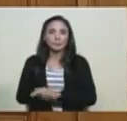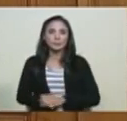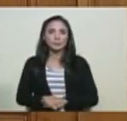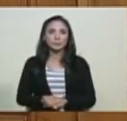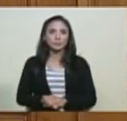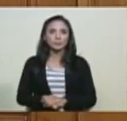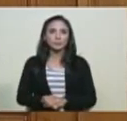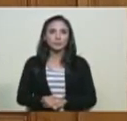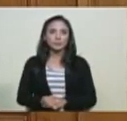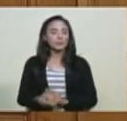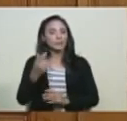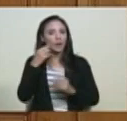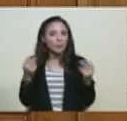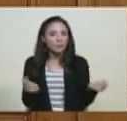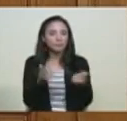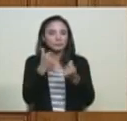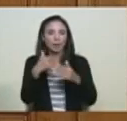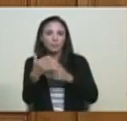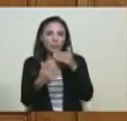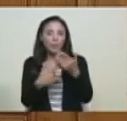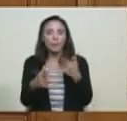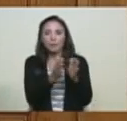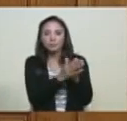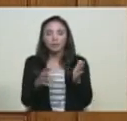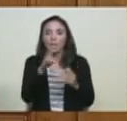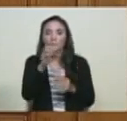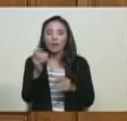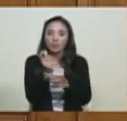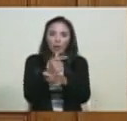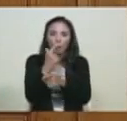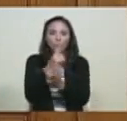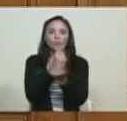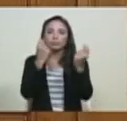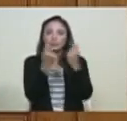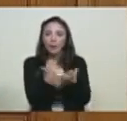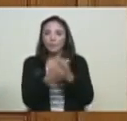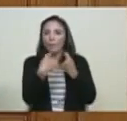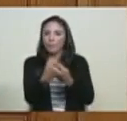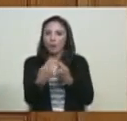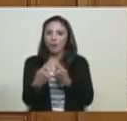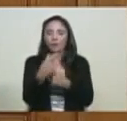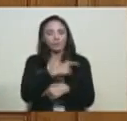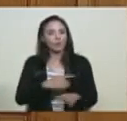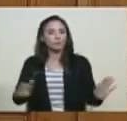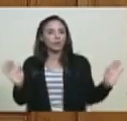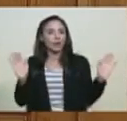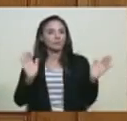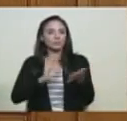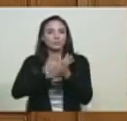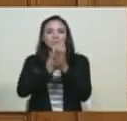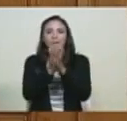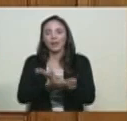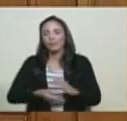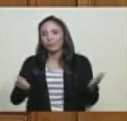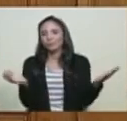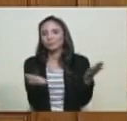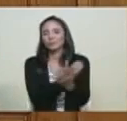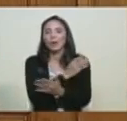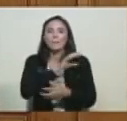que se va a activar aceleradamente a partir del 20 de agosto, se acabó tu tía, ¿qué dicen?